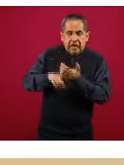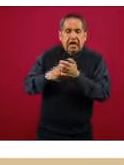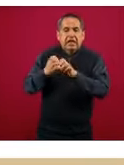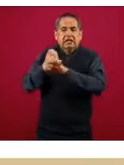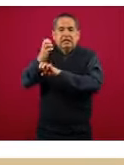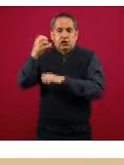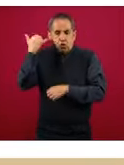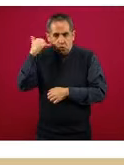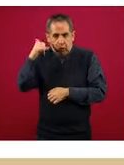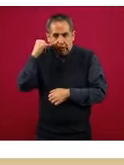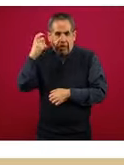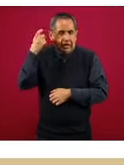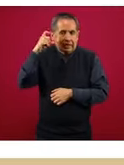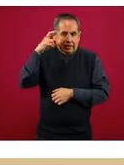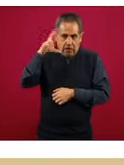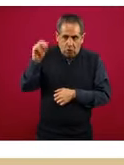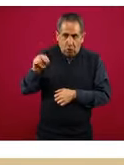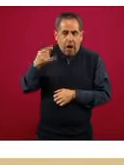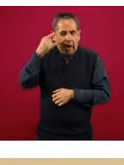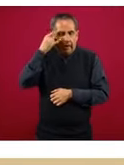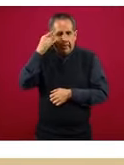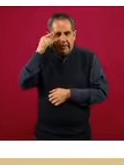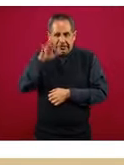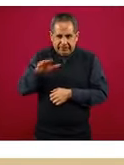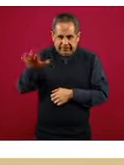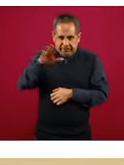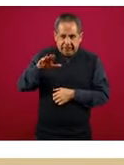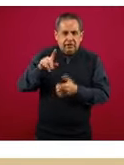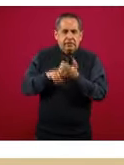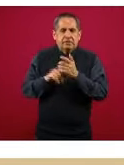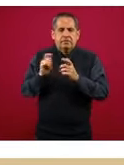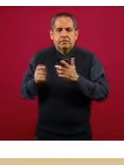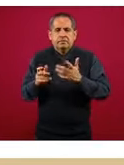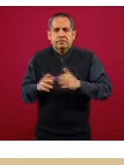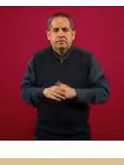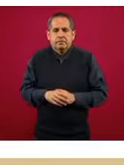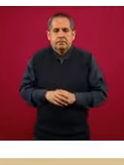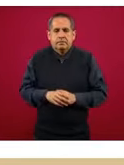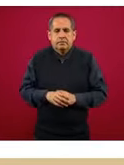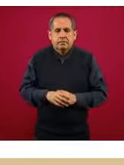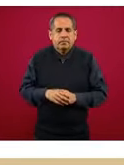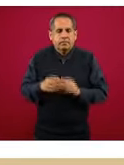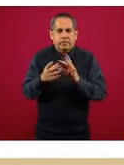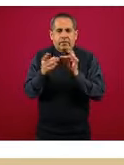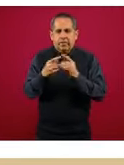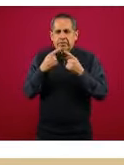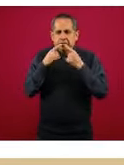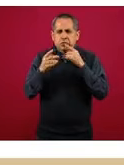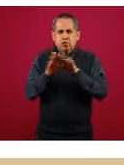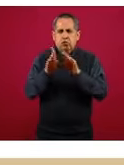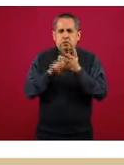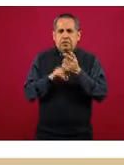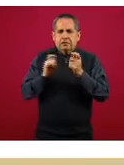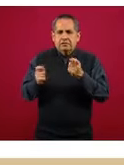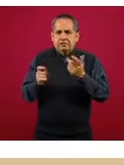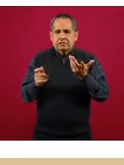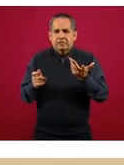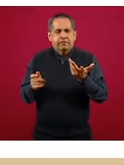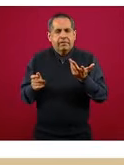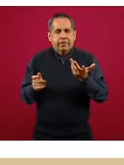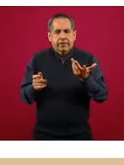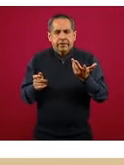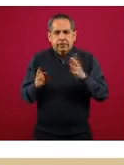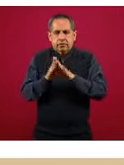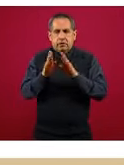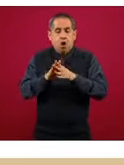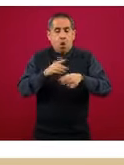de Yucatán, Quintana Roo y Campeche. Y por ello tenemos este detalle del contexto que ya habíamos